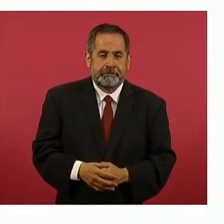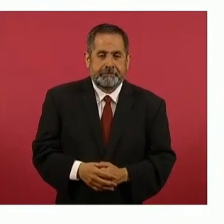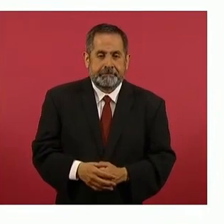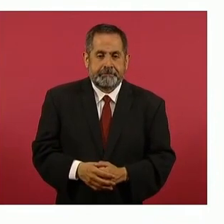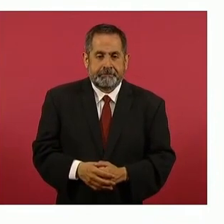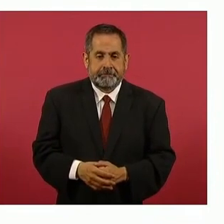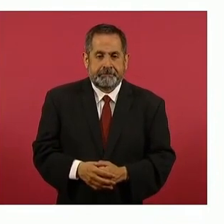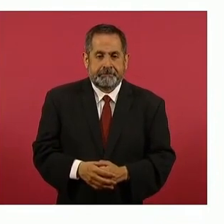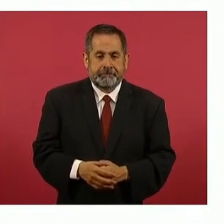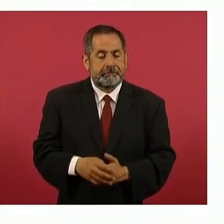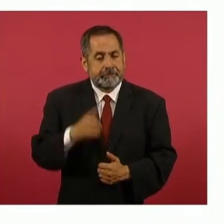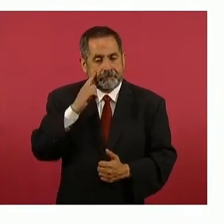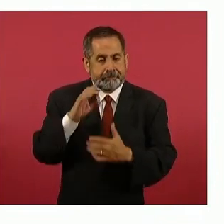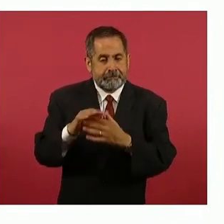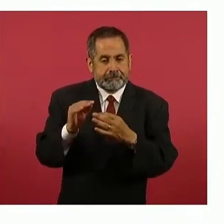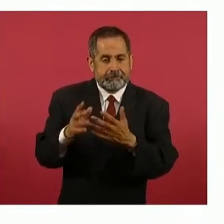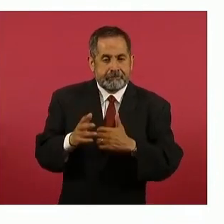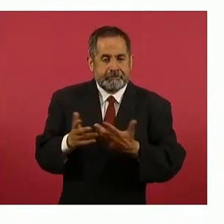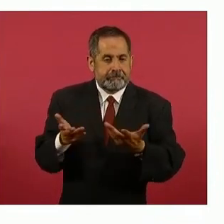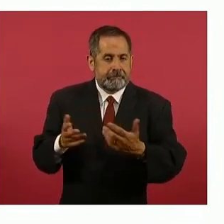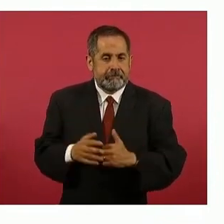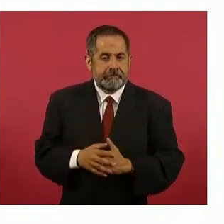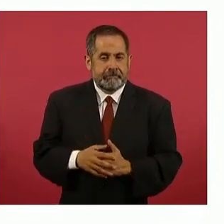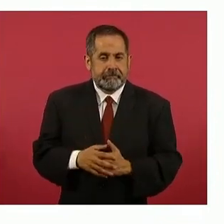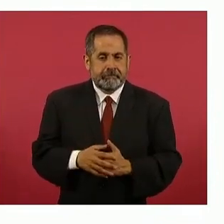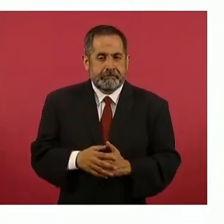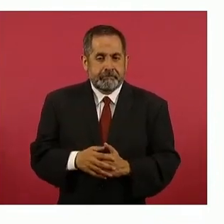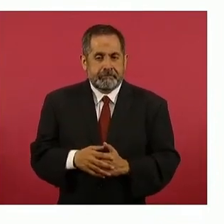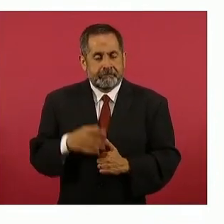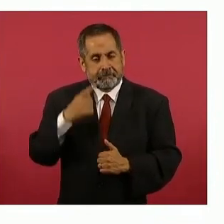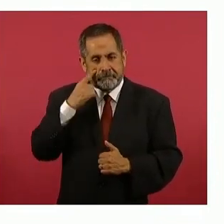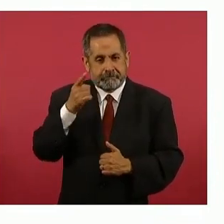Nada más si le hubiese yo seguido como iba aquí.